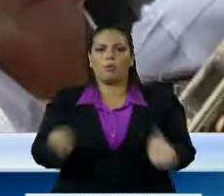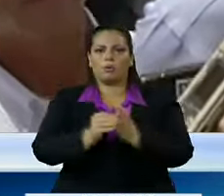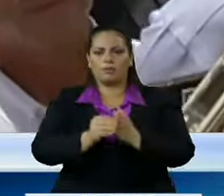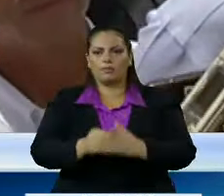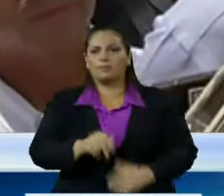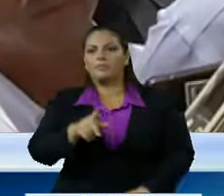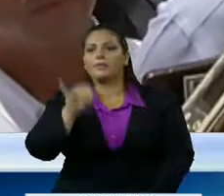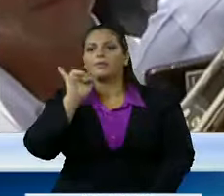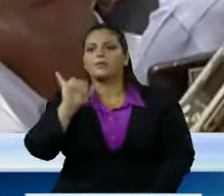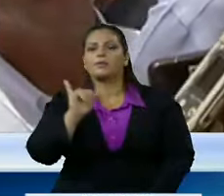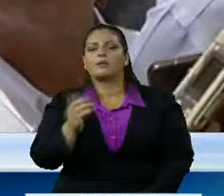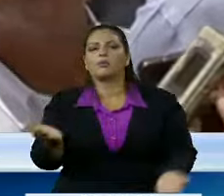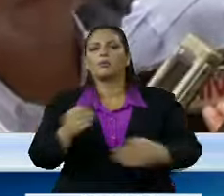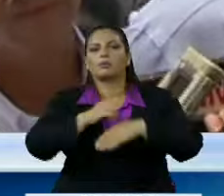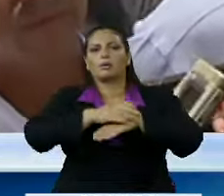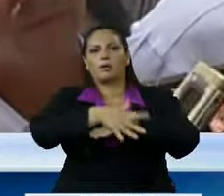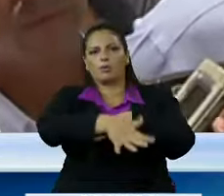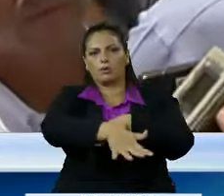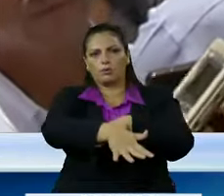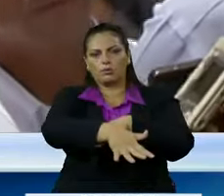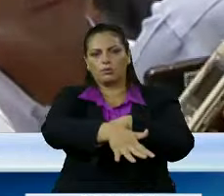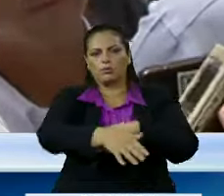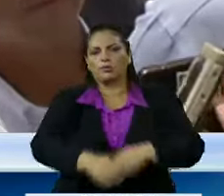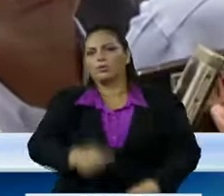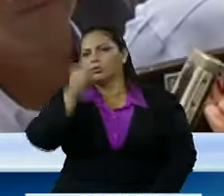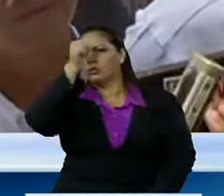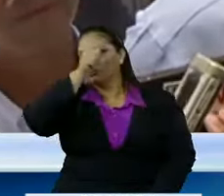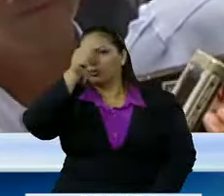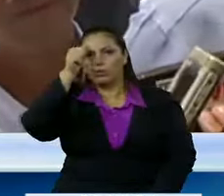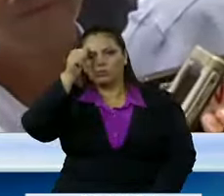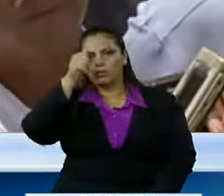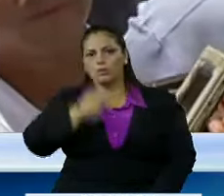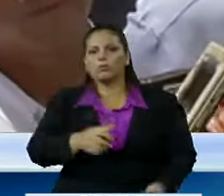estaré en la provincia de Los Ríos. El domingo estaré